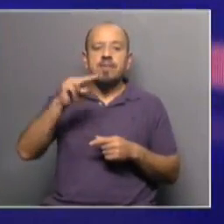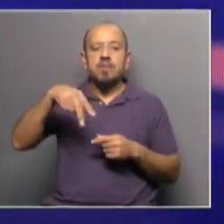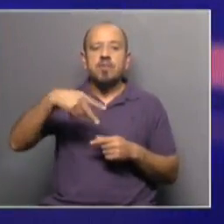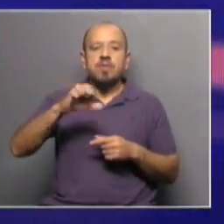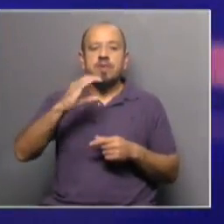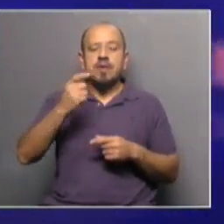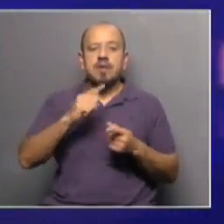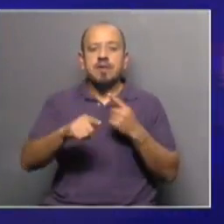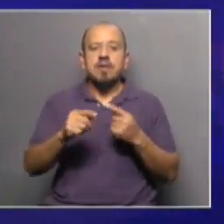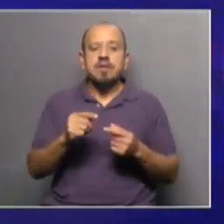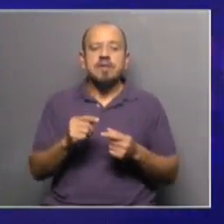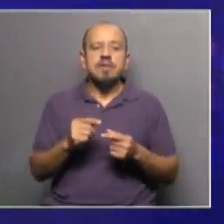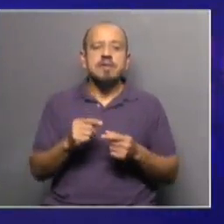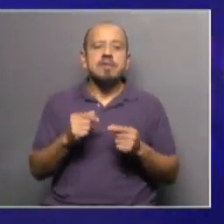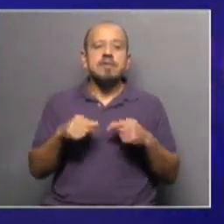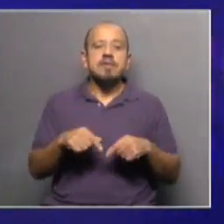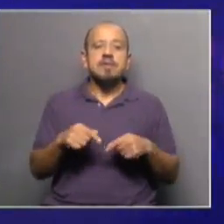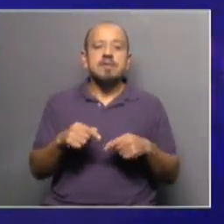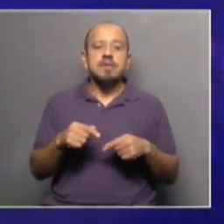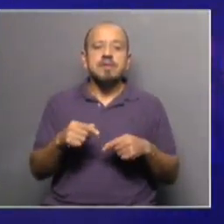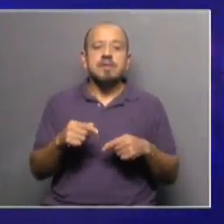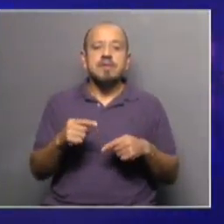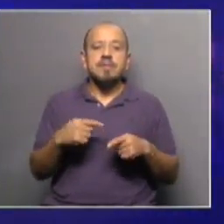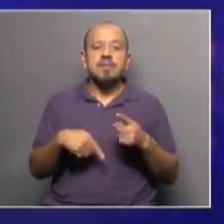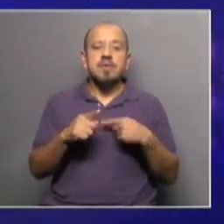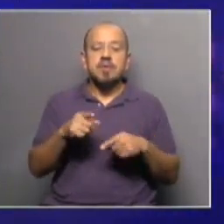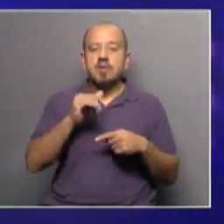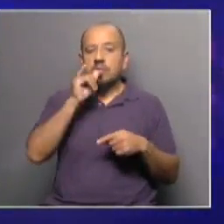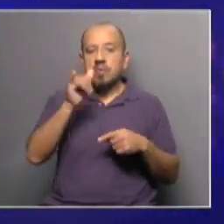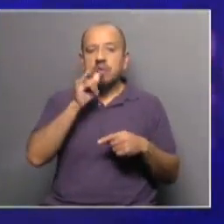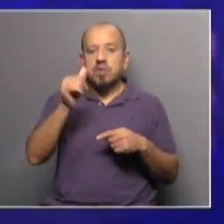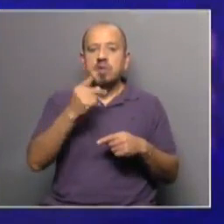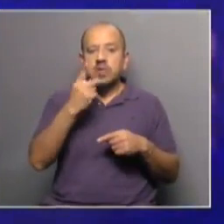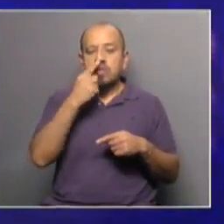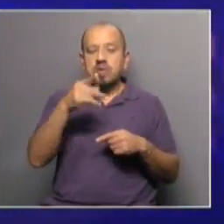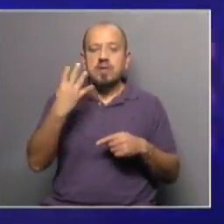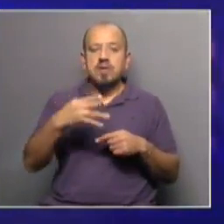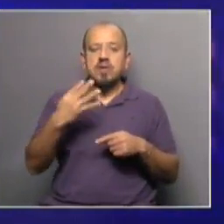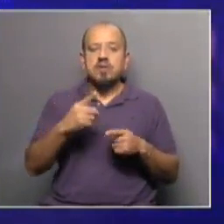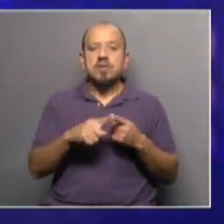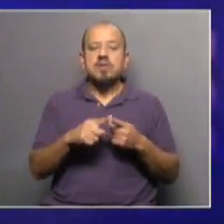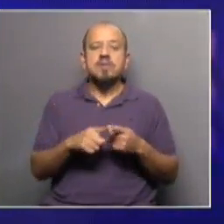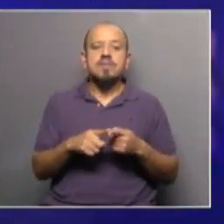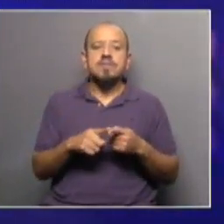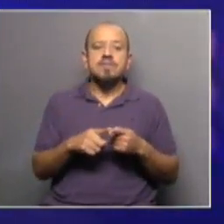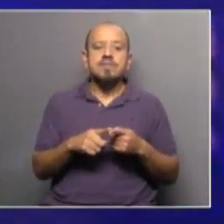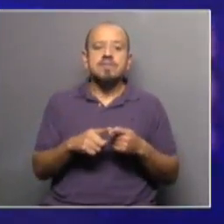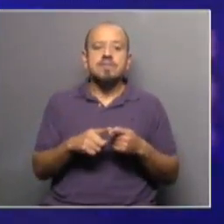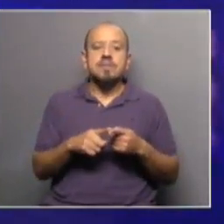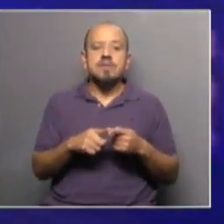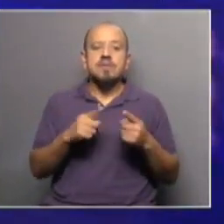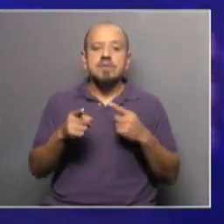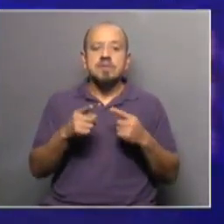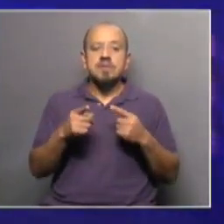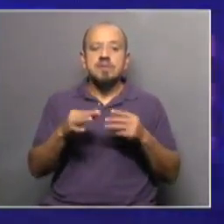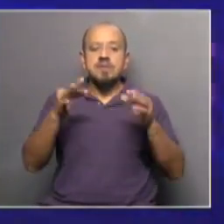de Canciones para no dormir la siesta, pero esta versión es de Cantacuentos de 2014 de la Sala Zita Rosa. Y era una canción